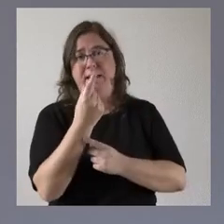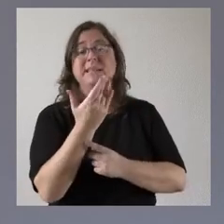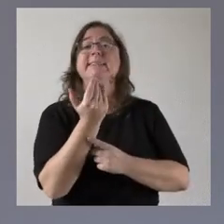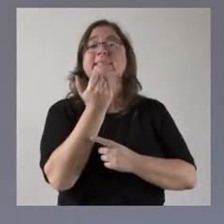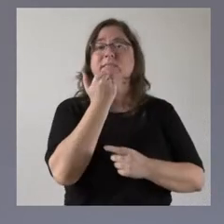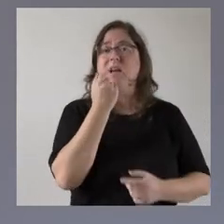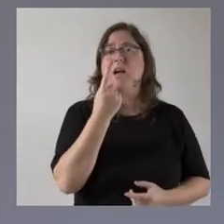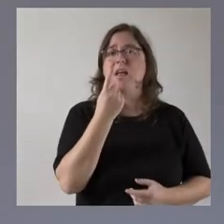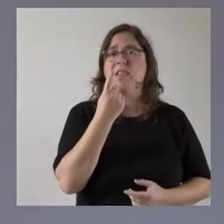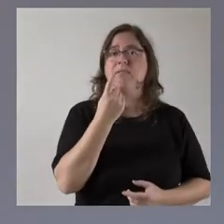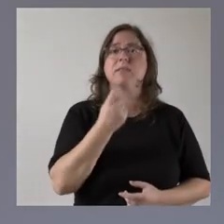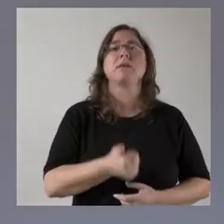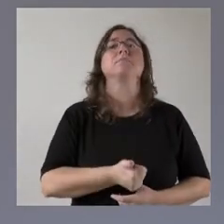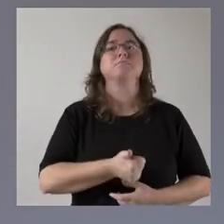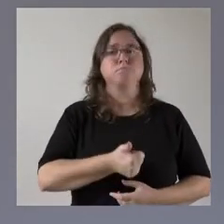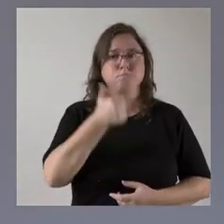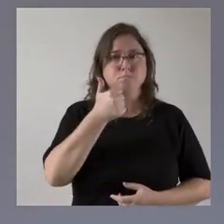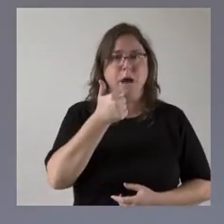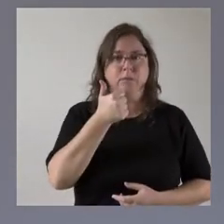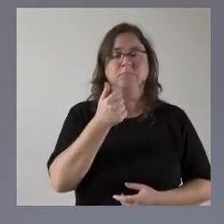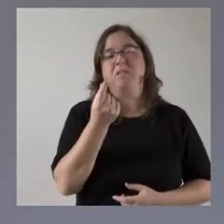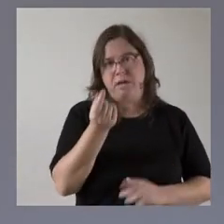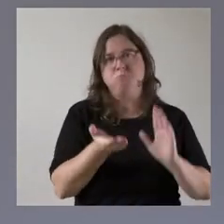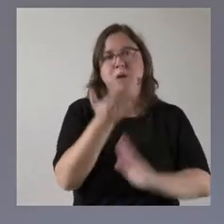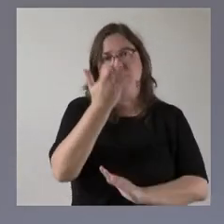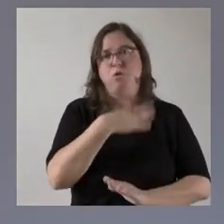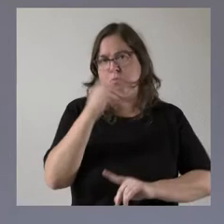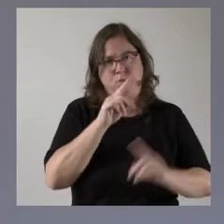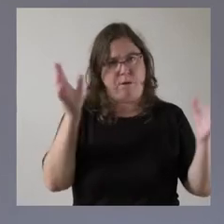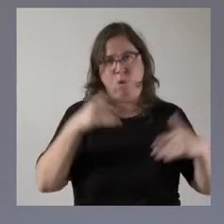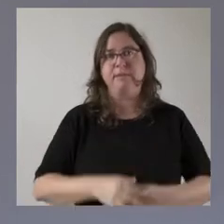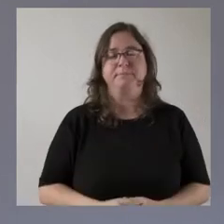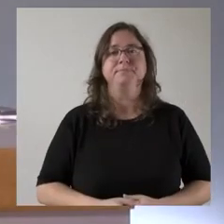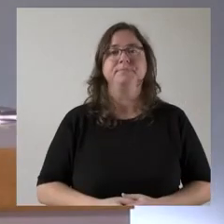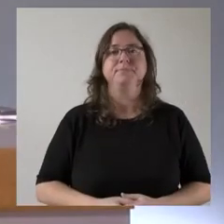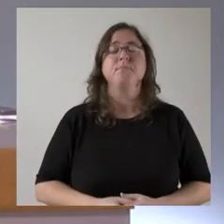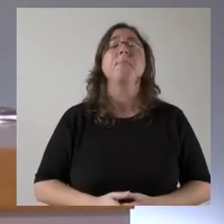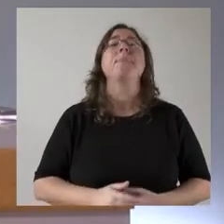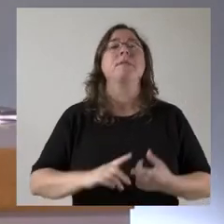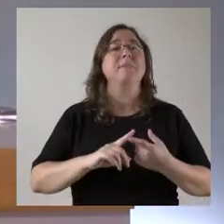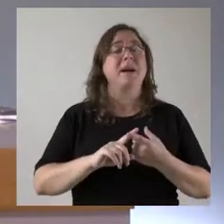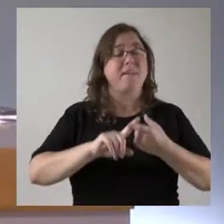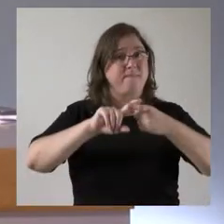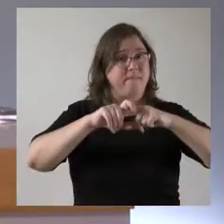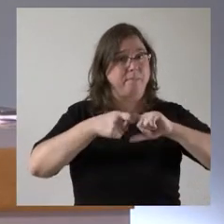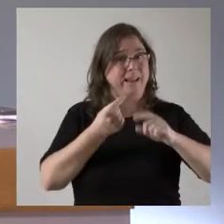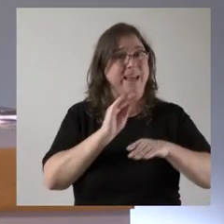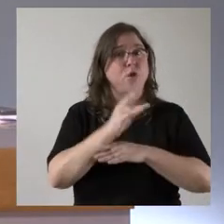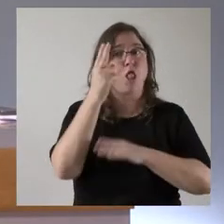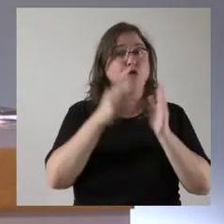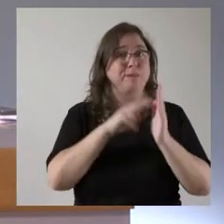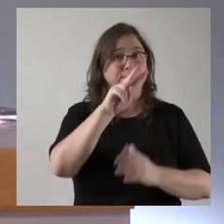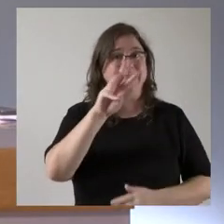incrementar esta dotación por supuesto se incrementaría sin ningún problema familias de ayuda económica para 2023